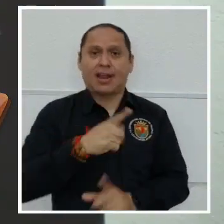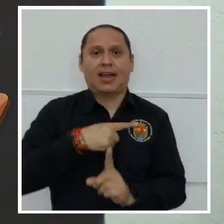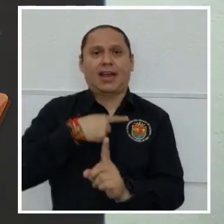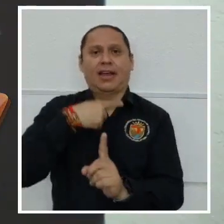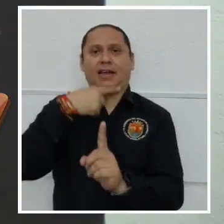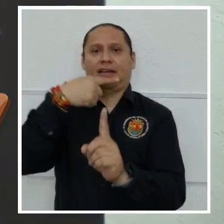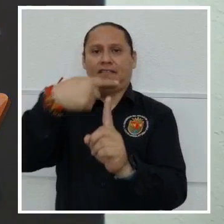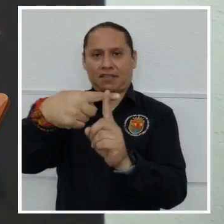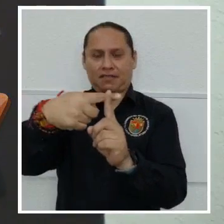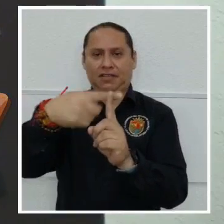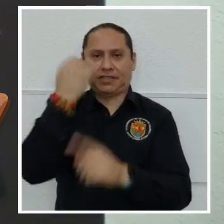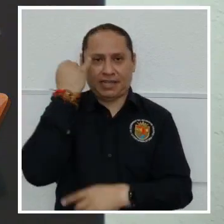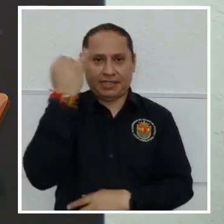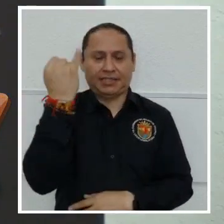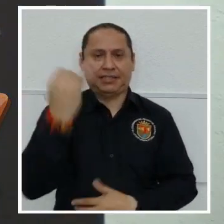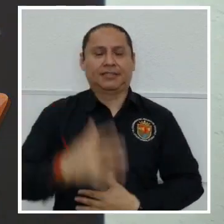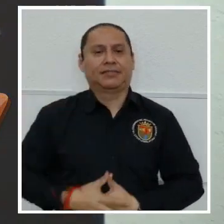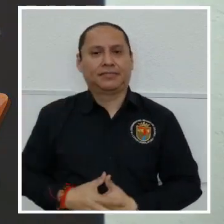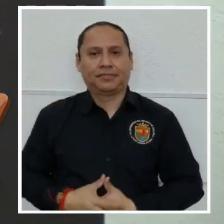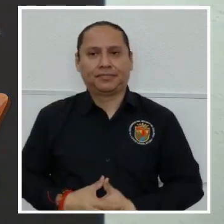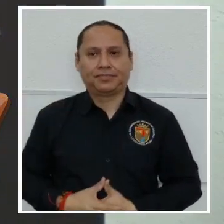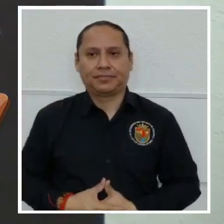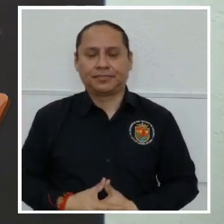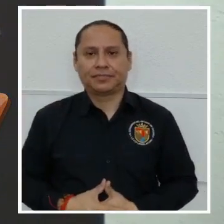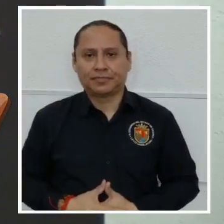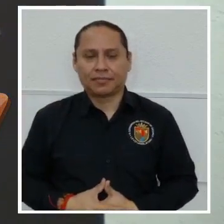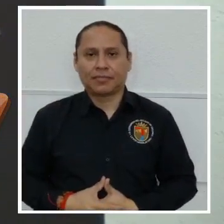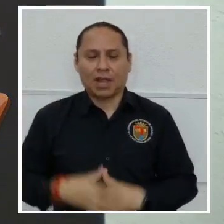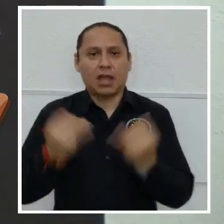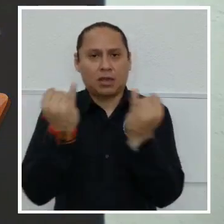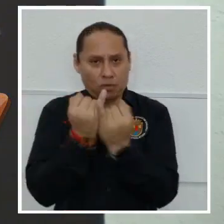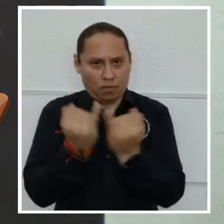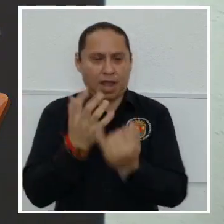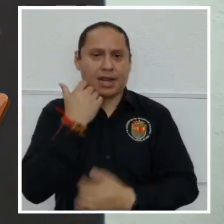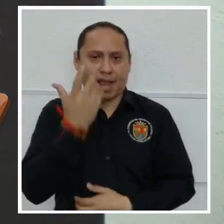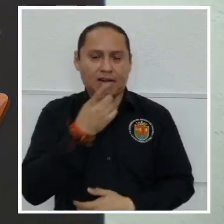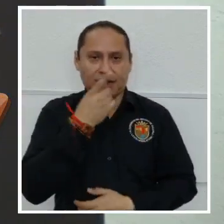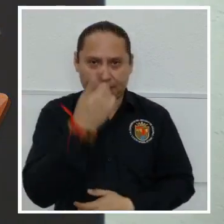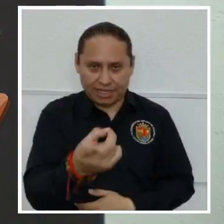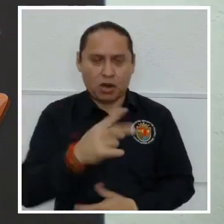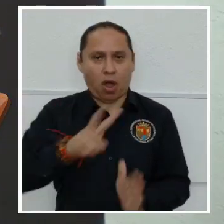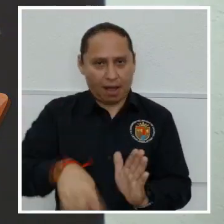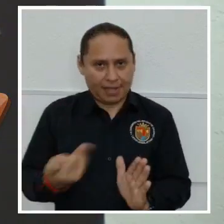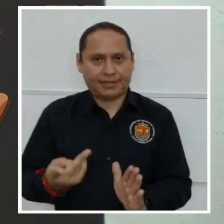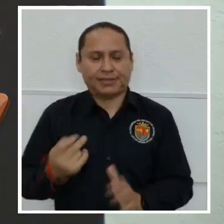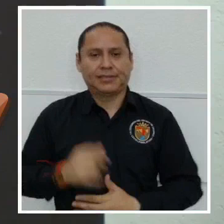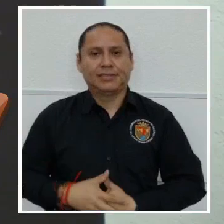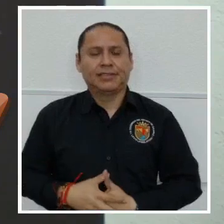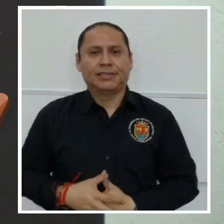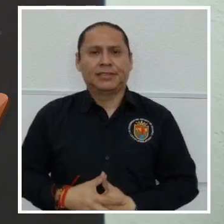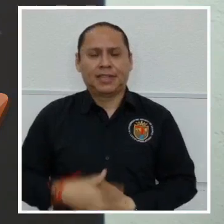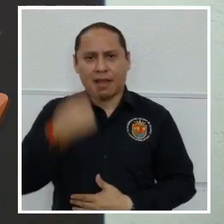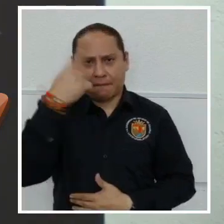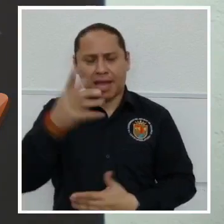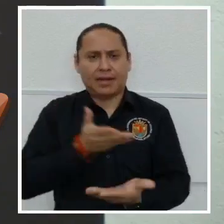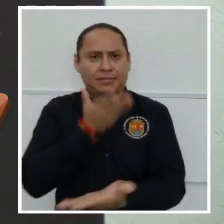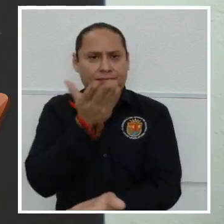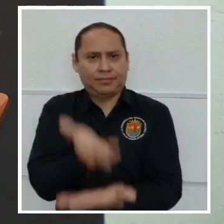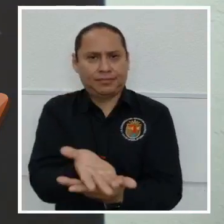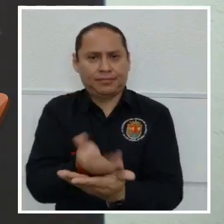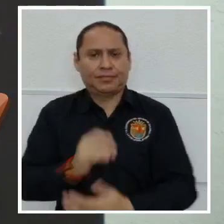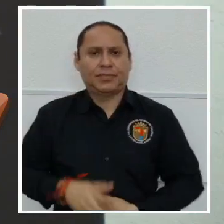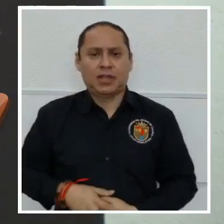a favor de la iniciativa También aprovecho esta Tribuna de nueva cuenta para solicitar que